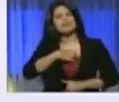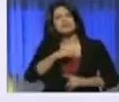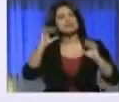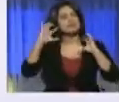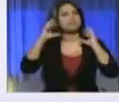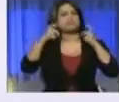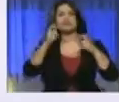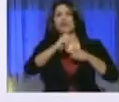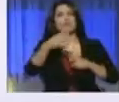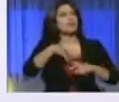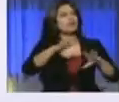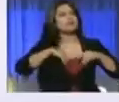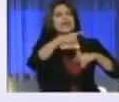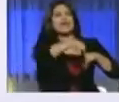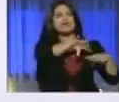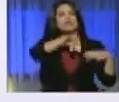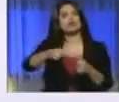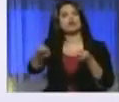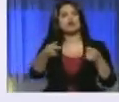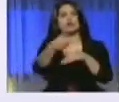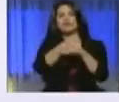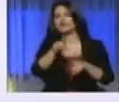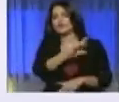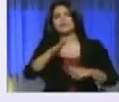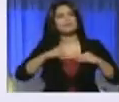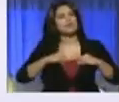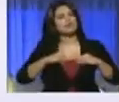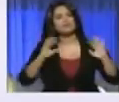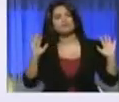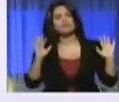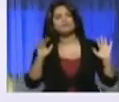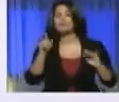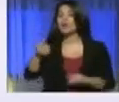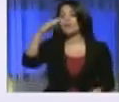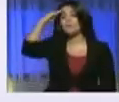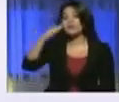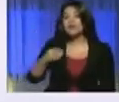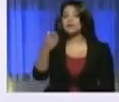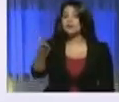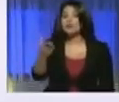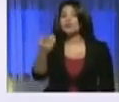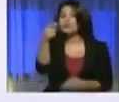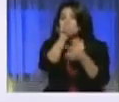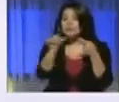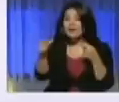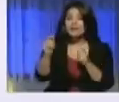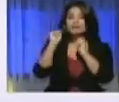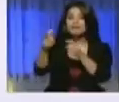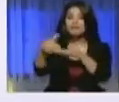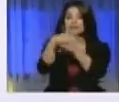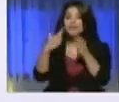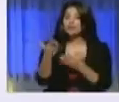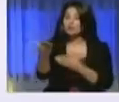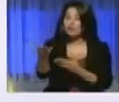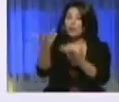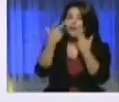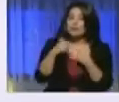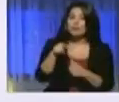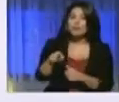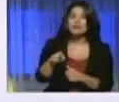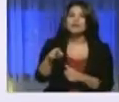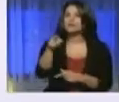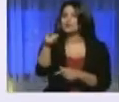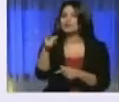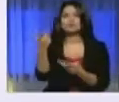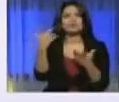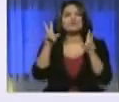asesinos. ¿Ah? Bueno, Reverol, ¿qué me puedes decir? Tienes una semana como ministro. Está full chola, en